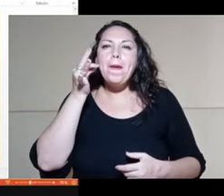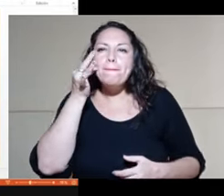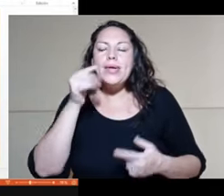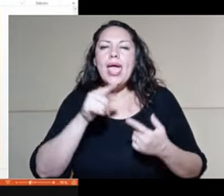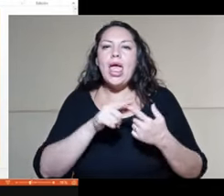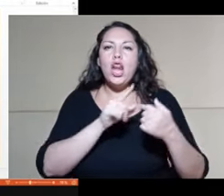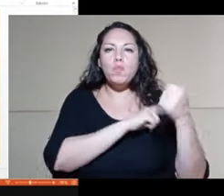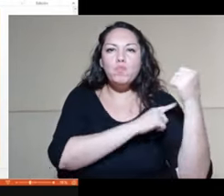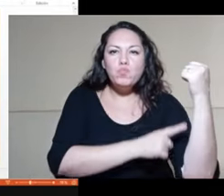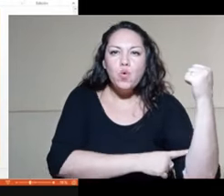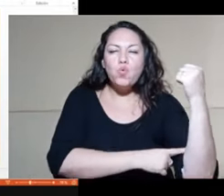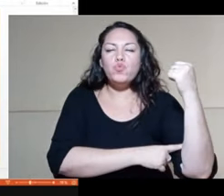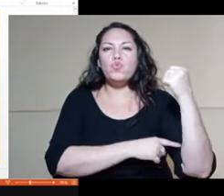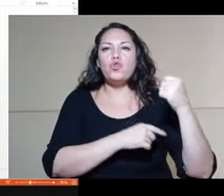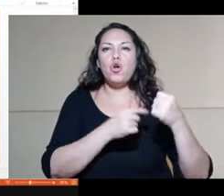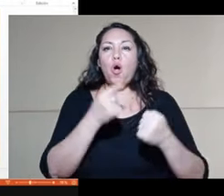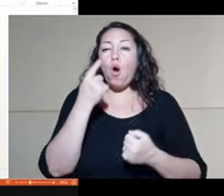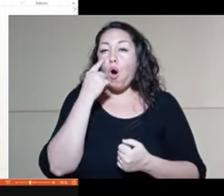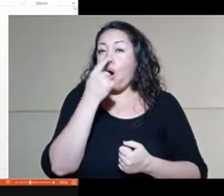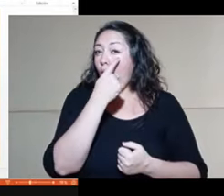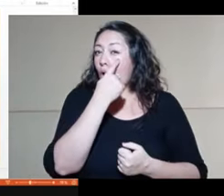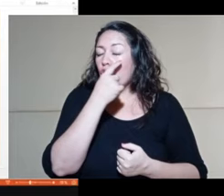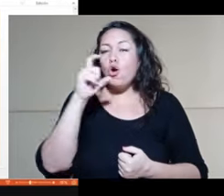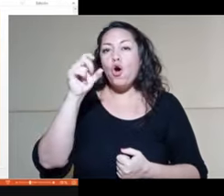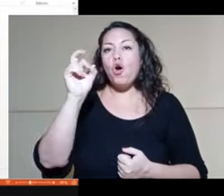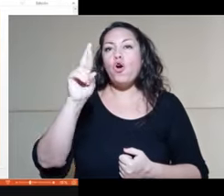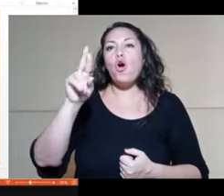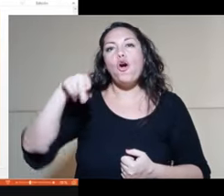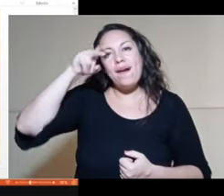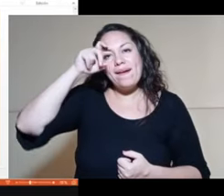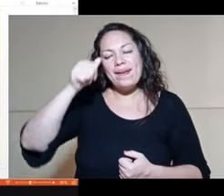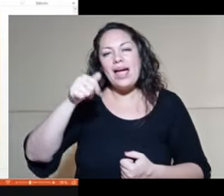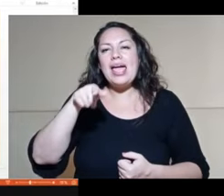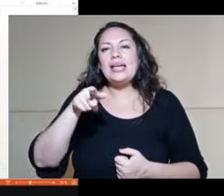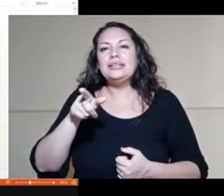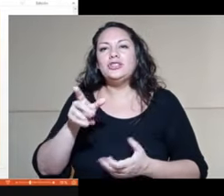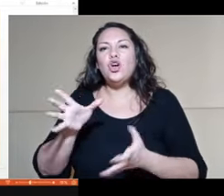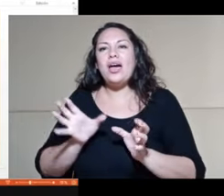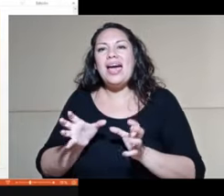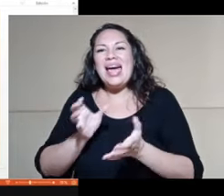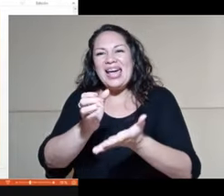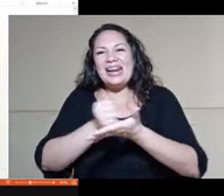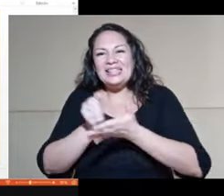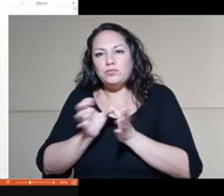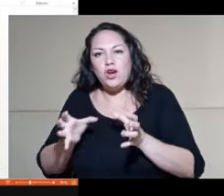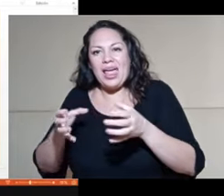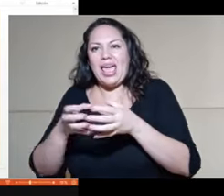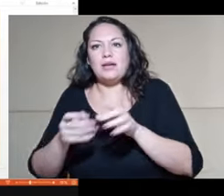la piel, en los músculos, en la córnea, en el ojo. Esas son, por ejemplo, receptores no encapsulados que se